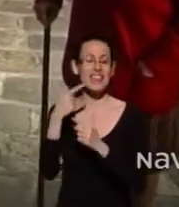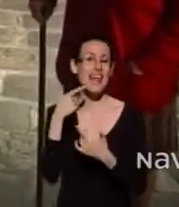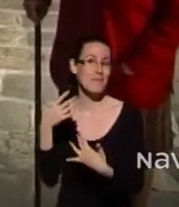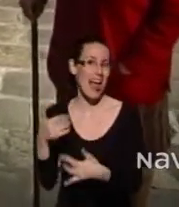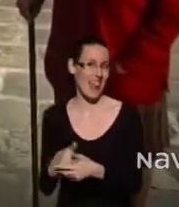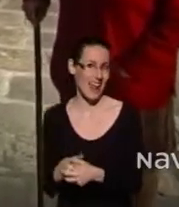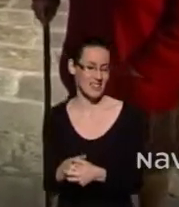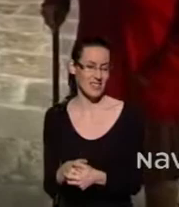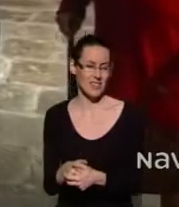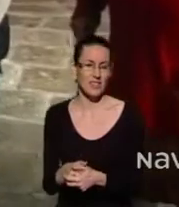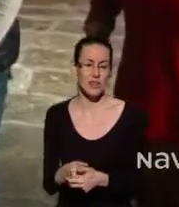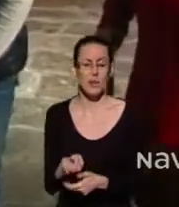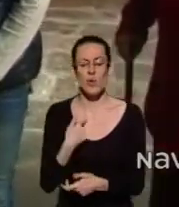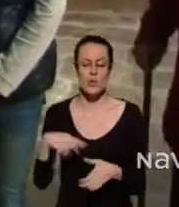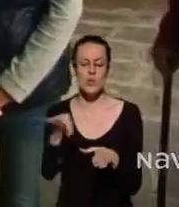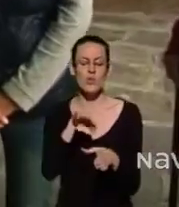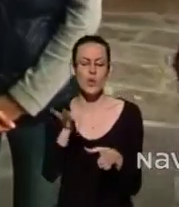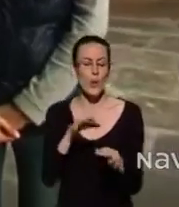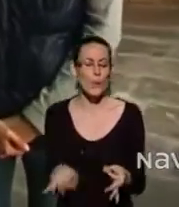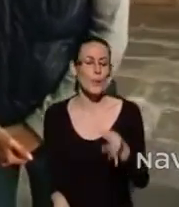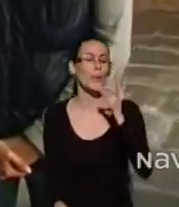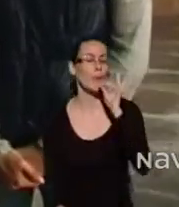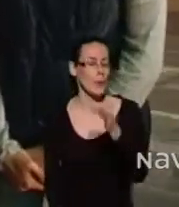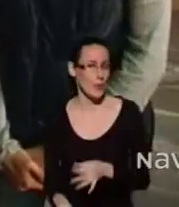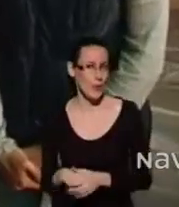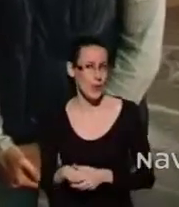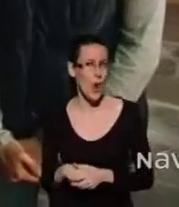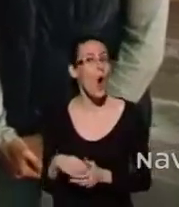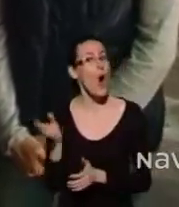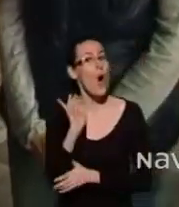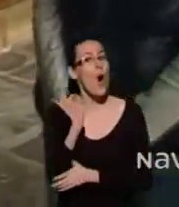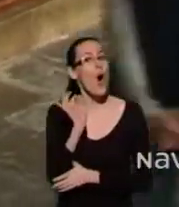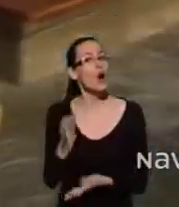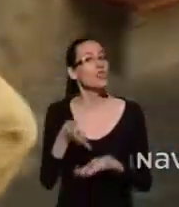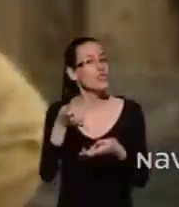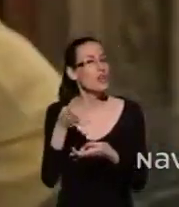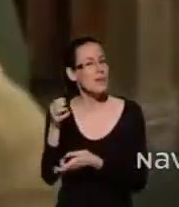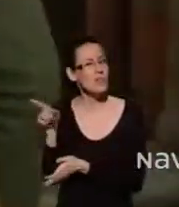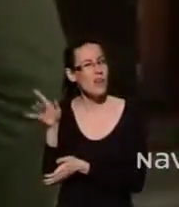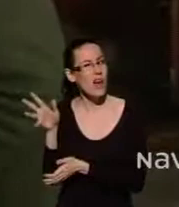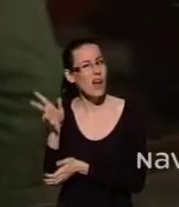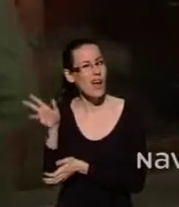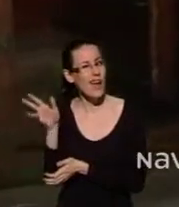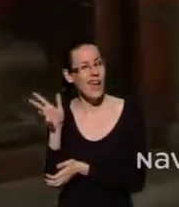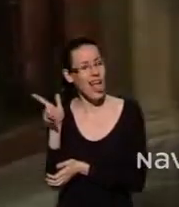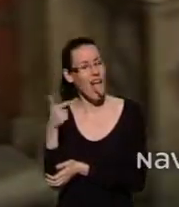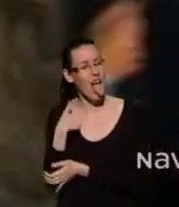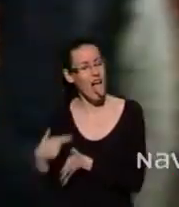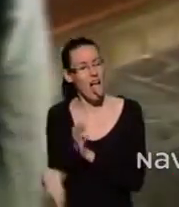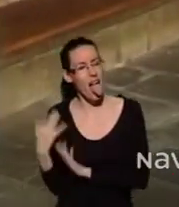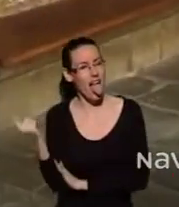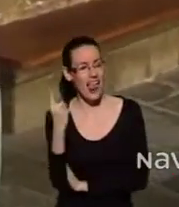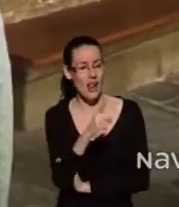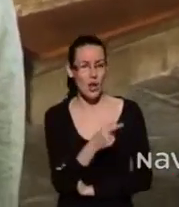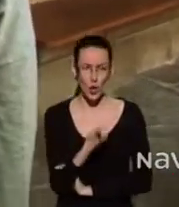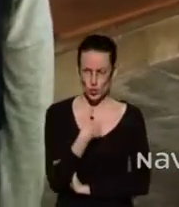tomar un café, cualquier otra cosa. Y cogerte alguna cosa y vivir así también templada. ¿Yo me llevo